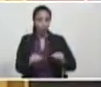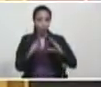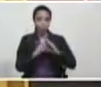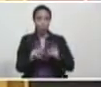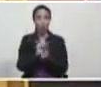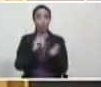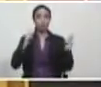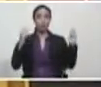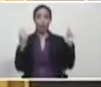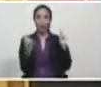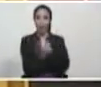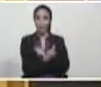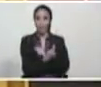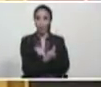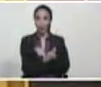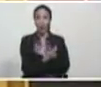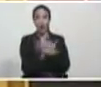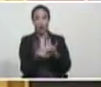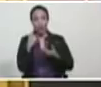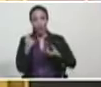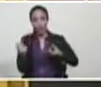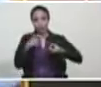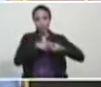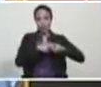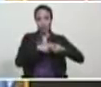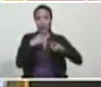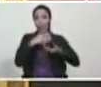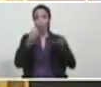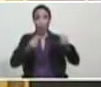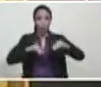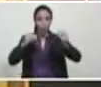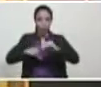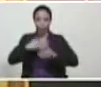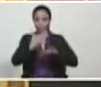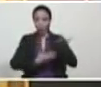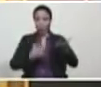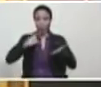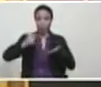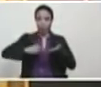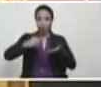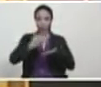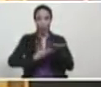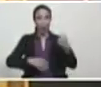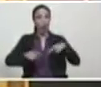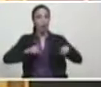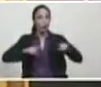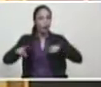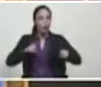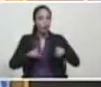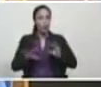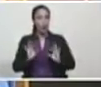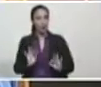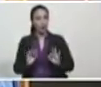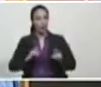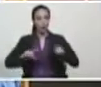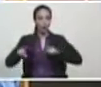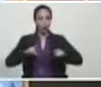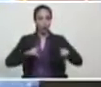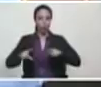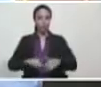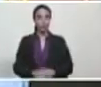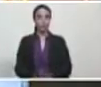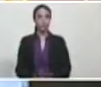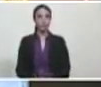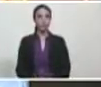inmediatamente incorporadas en esta resolución para una coordinación efectiva. Vicepresidenta Ejecutiva,